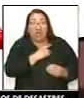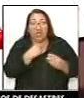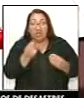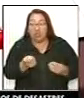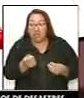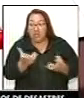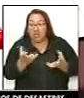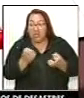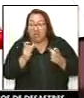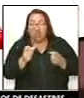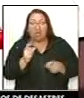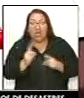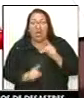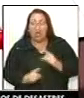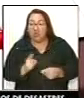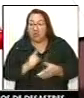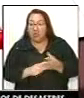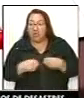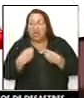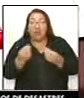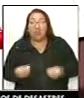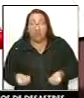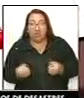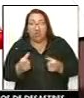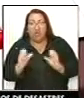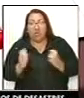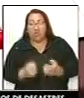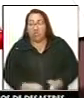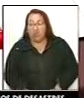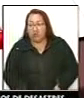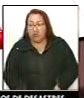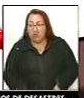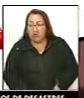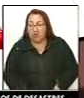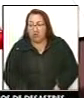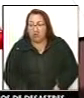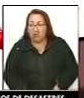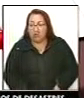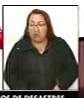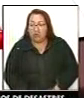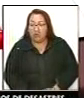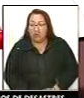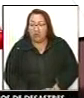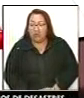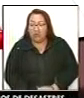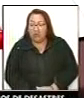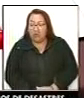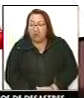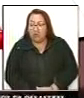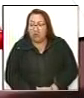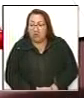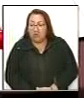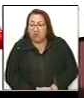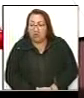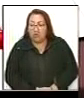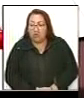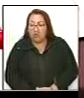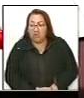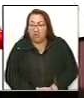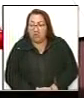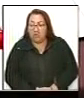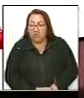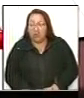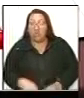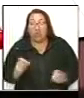facultades, pretende regular algo que le corresponde regular al Congreso. Lo que yo estoy diciendo es que si la práctica ha sido siempre tener